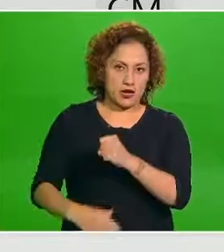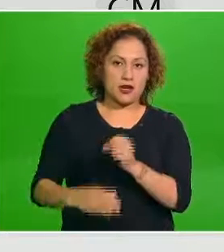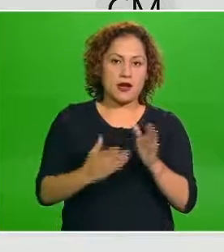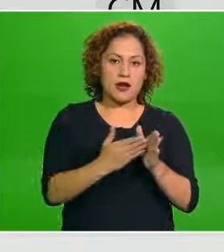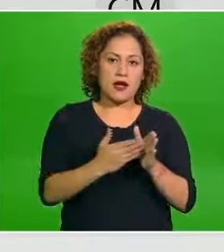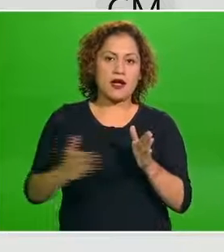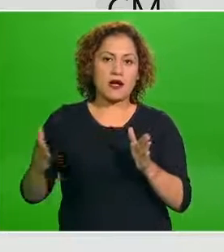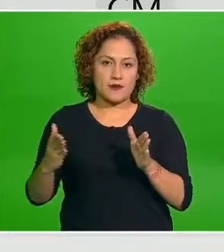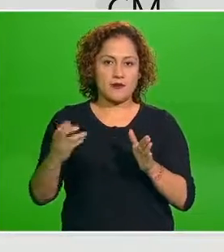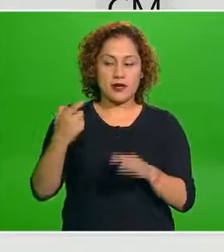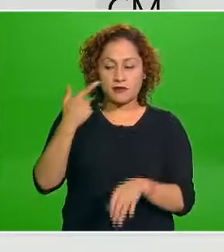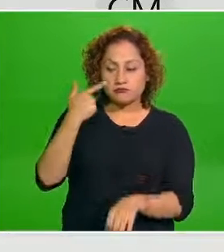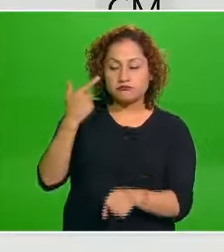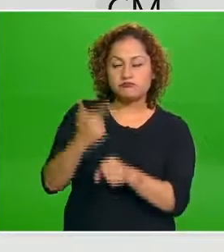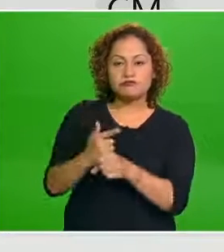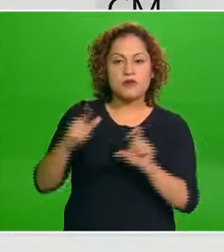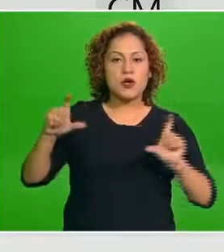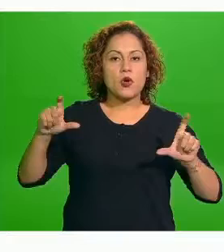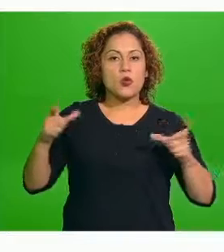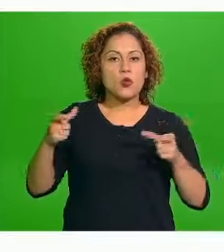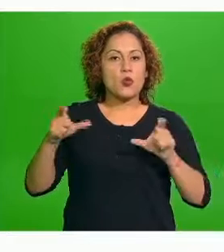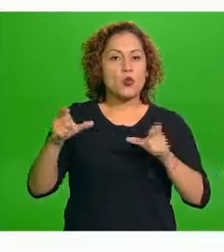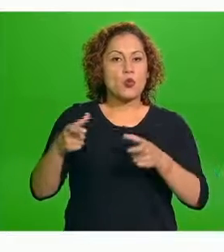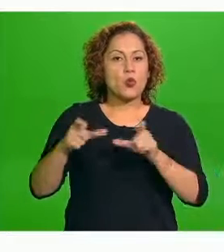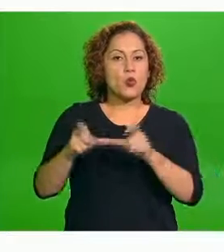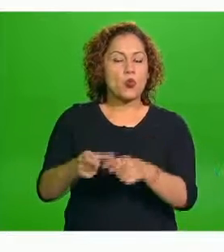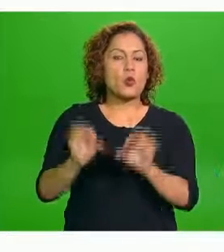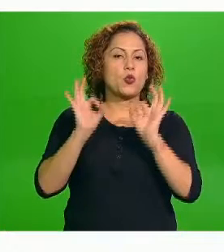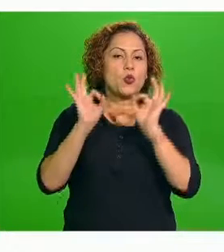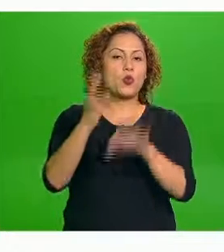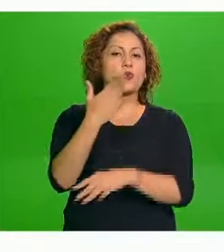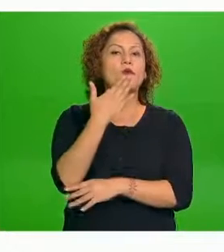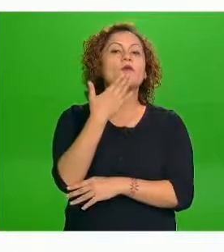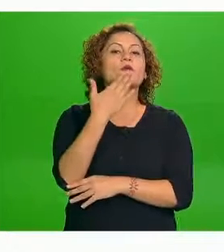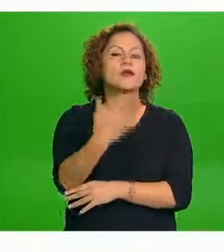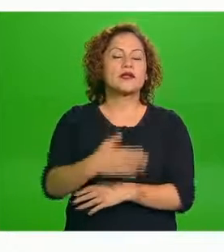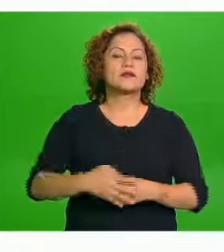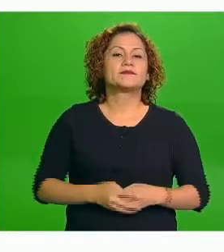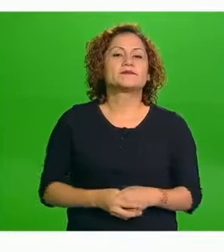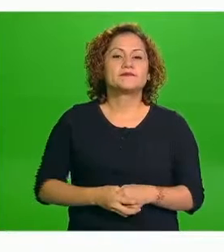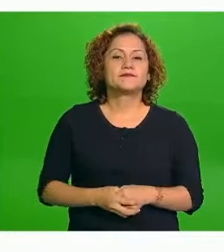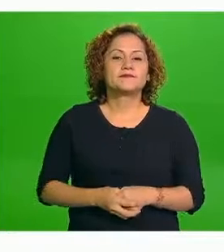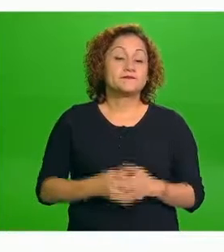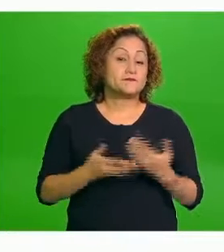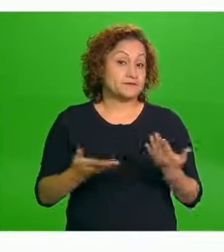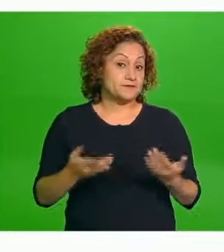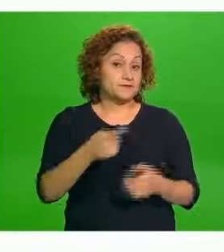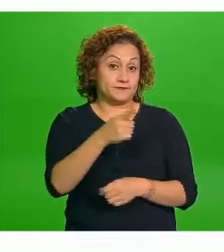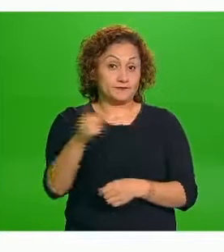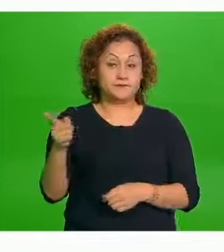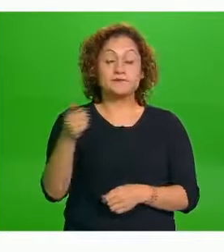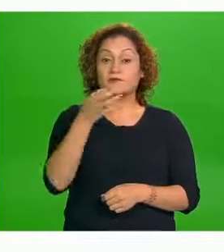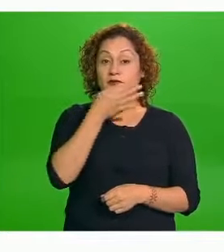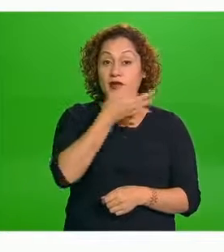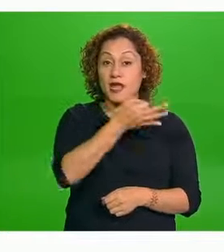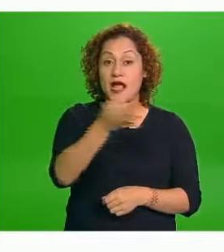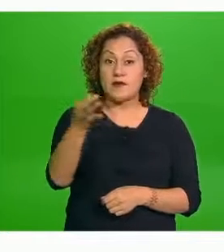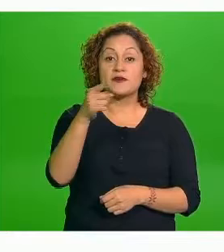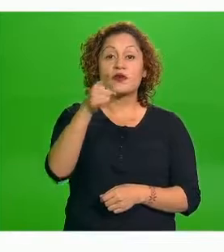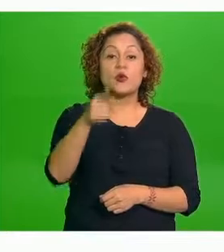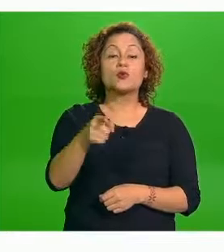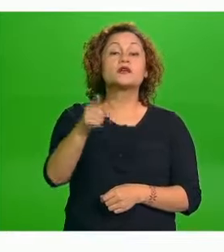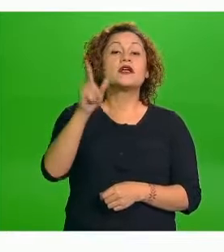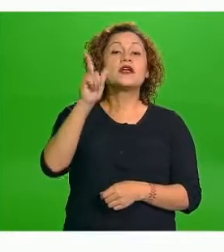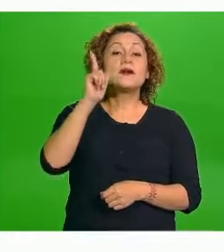descenso que venimos ya teniendo prácticamente desde que inició el año. Los invitamos a no perderse la conferencia de prensa del